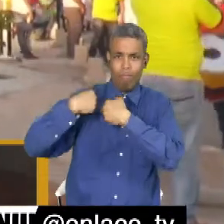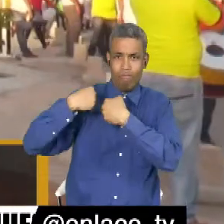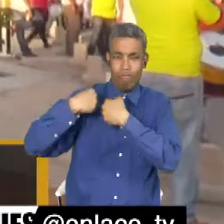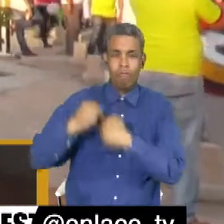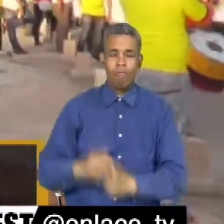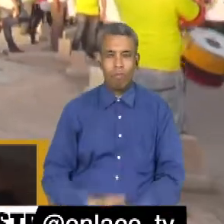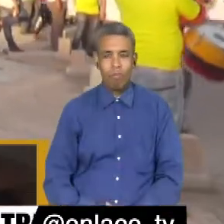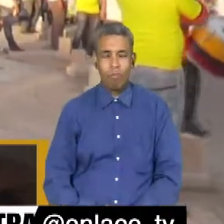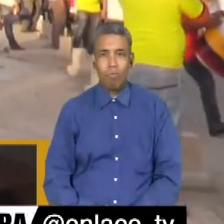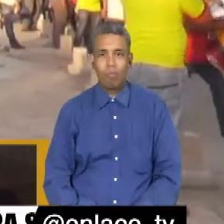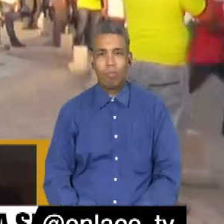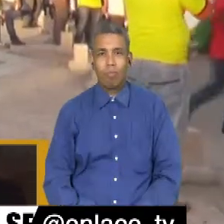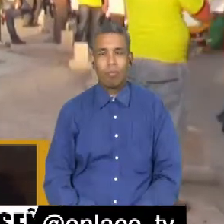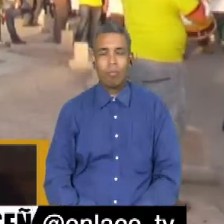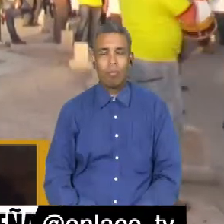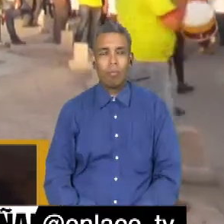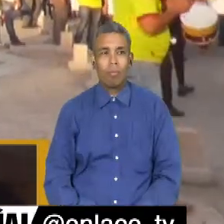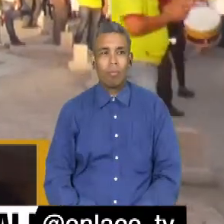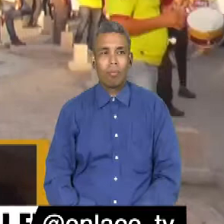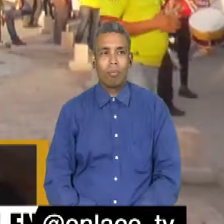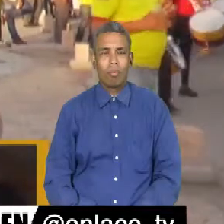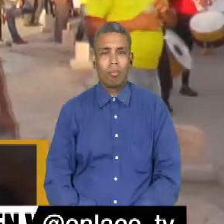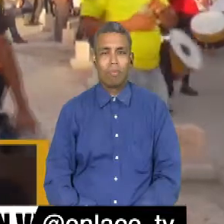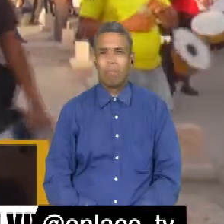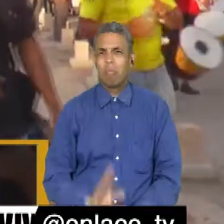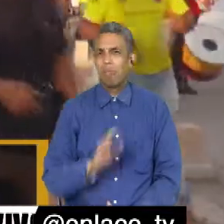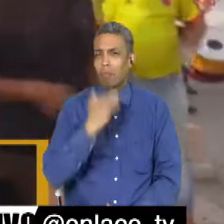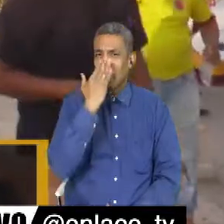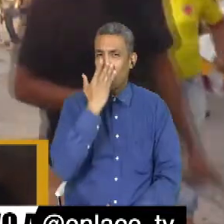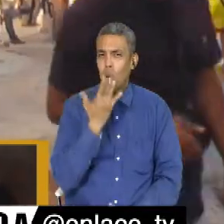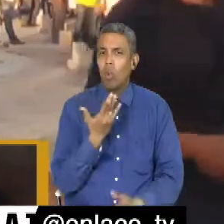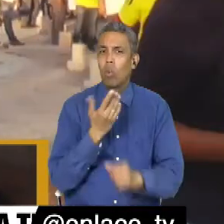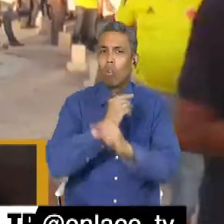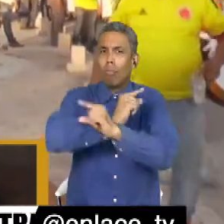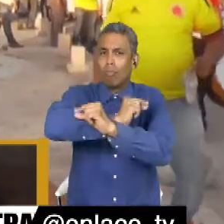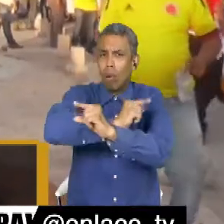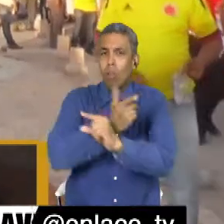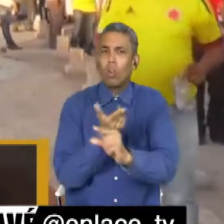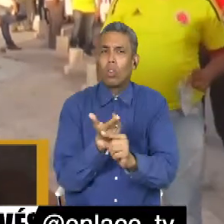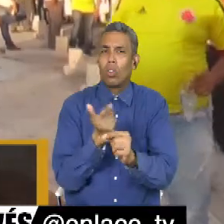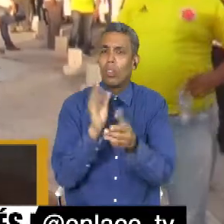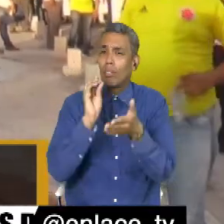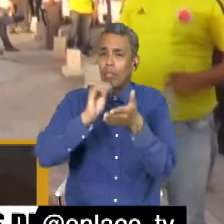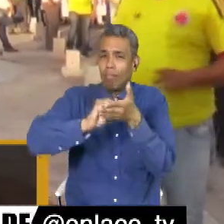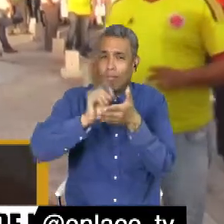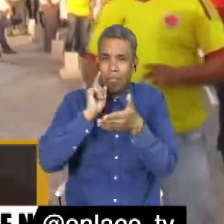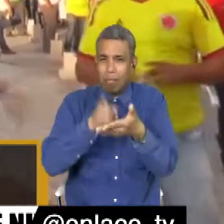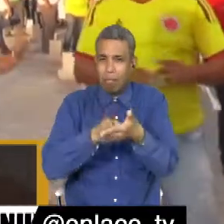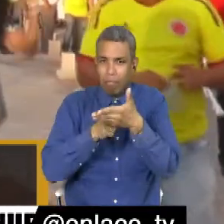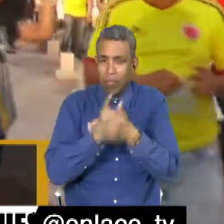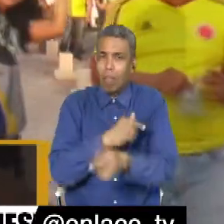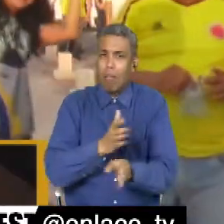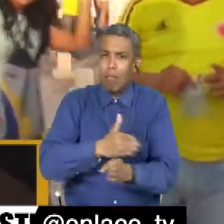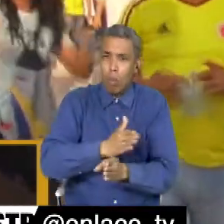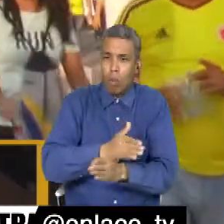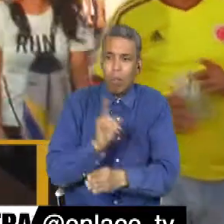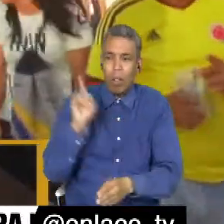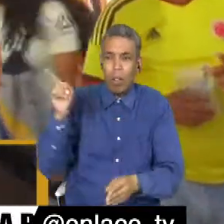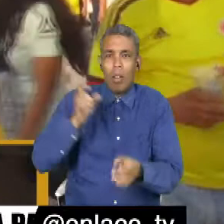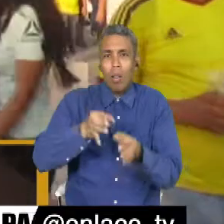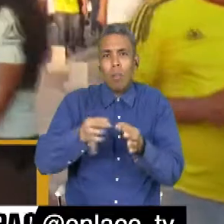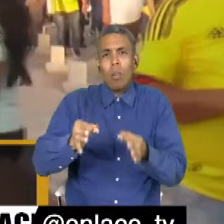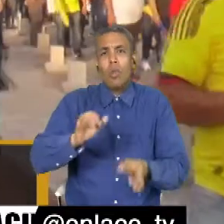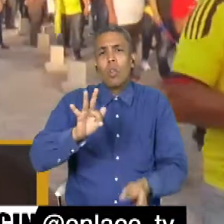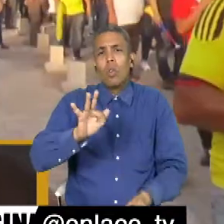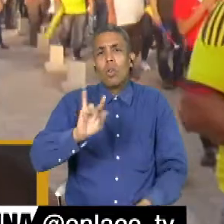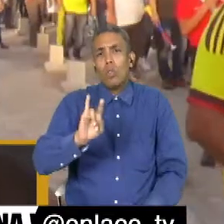medios de comunicación a veces se visualiza, pues, las problemáticas. Realmente hay una situación muy compleja de Tumaco, pero